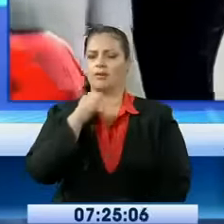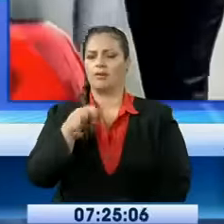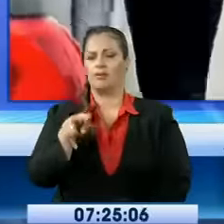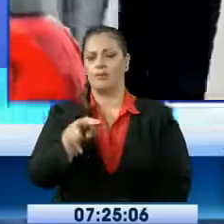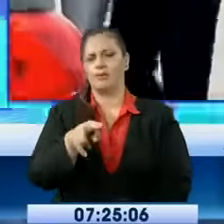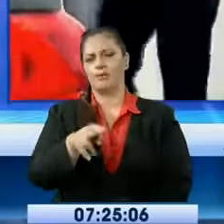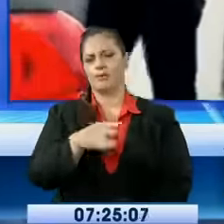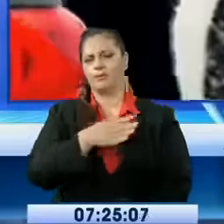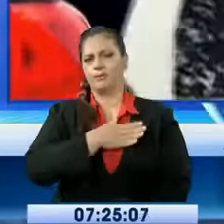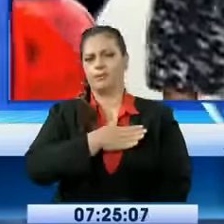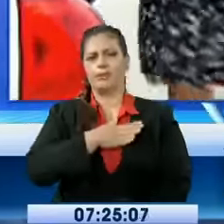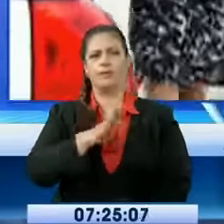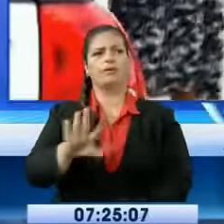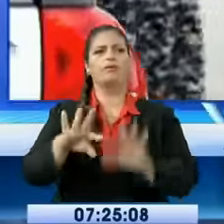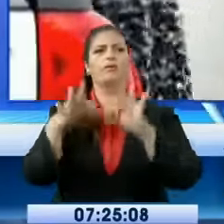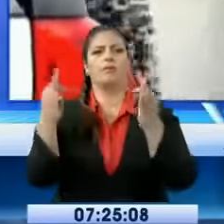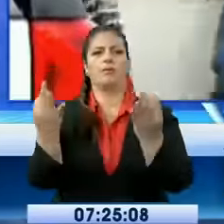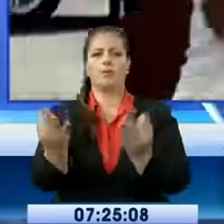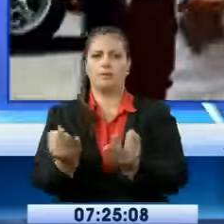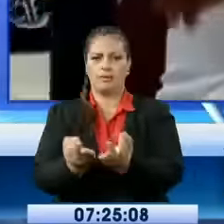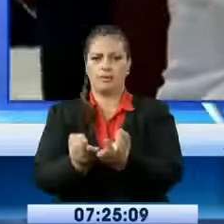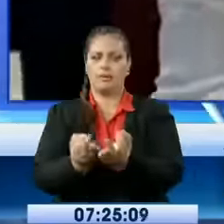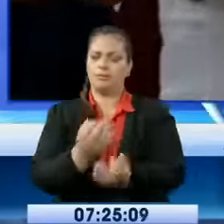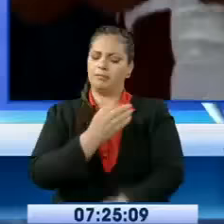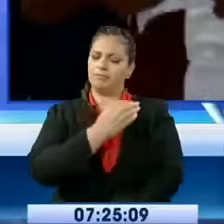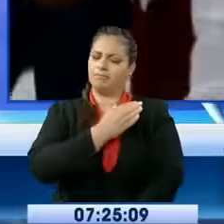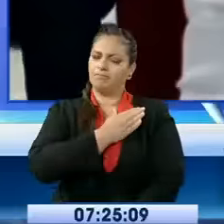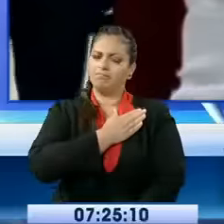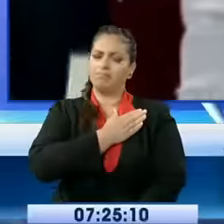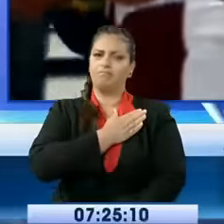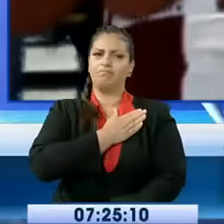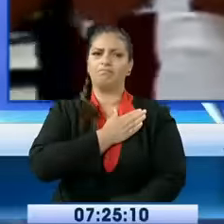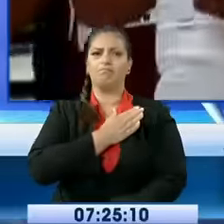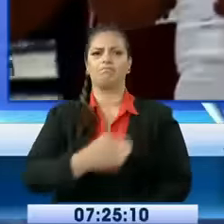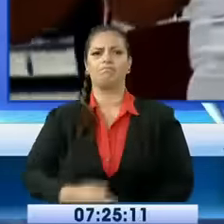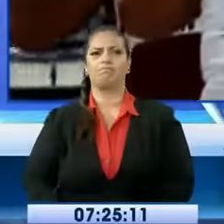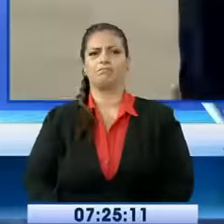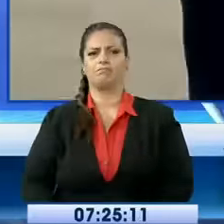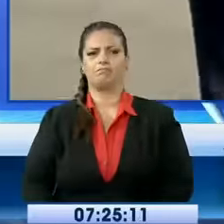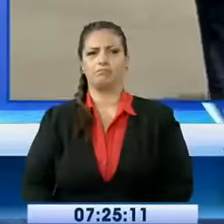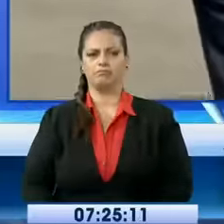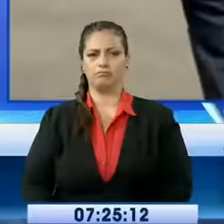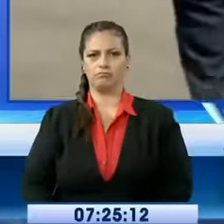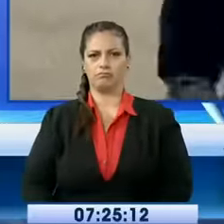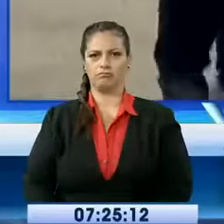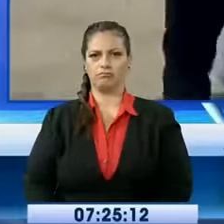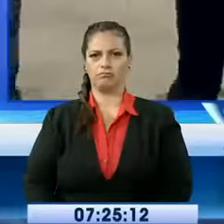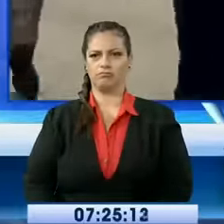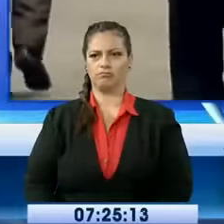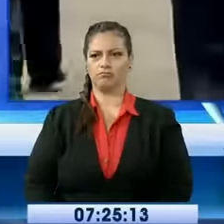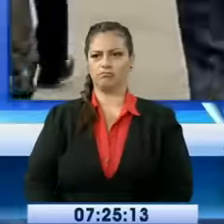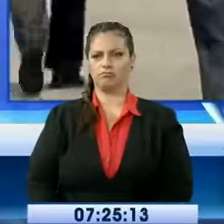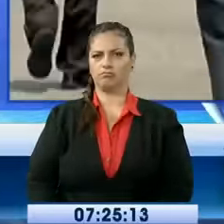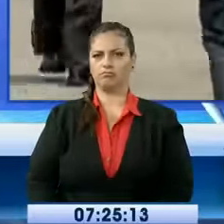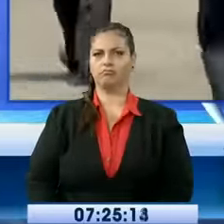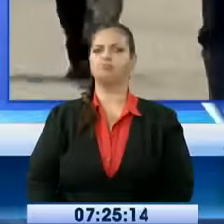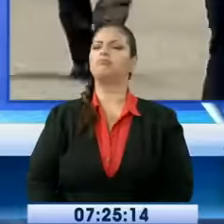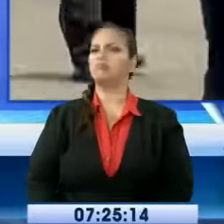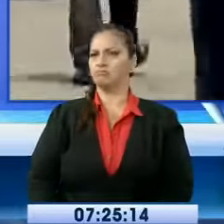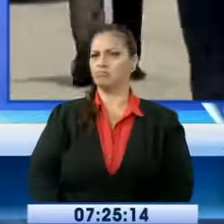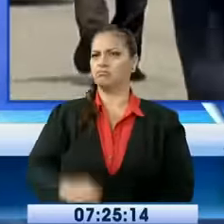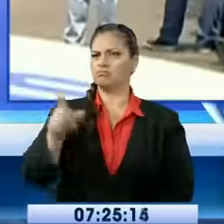sus familiares. Qué lástima realmente cómo una vida tan importante se quita en manos de una vida que no vale para nada, sino para hacer